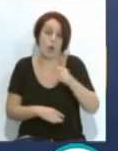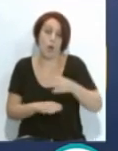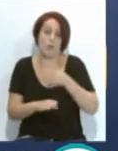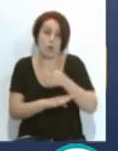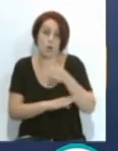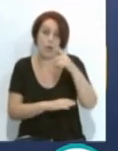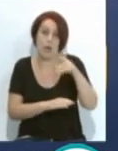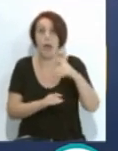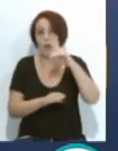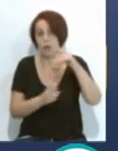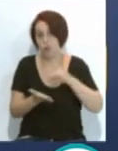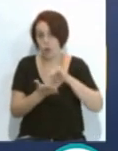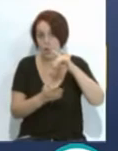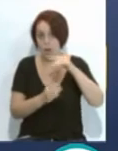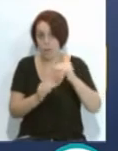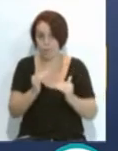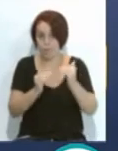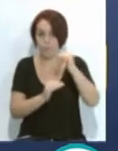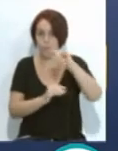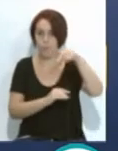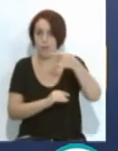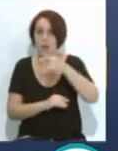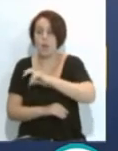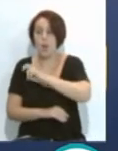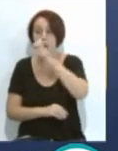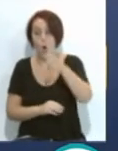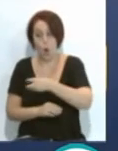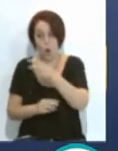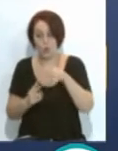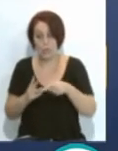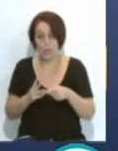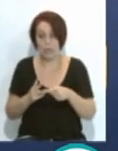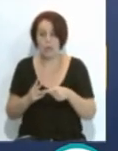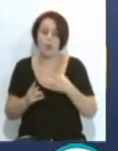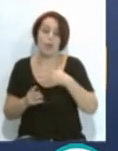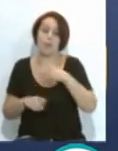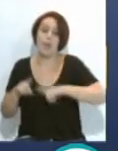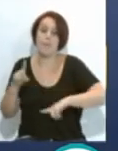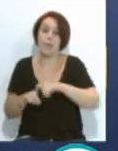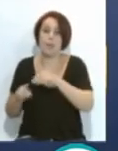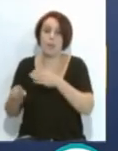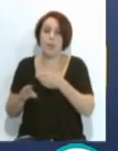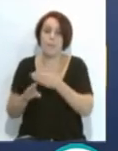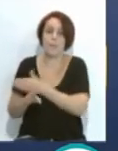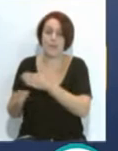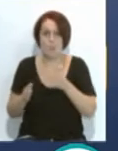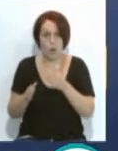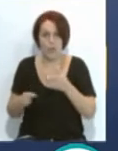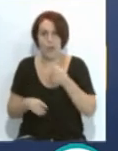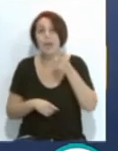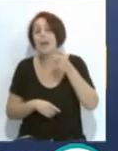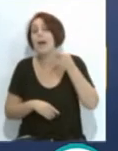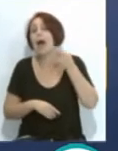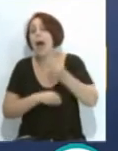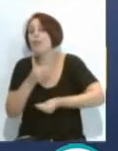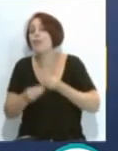primera división y otros que, como he dicho antes, se podían en función a la pretemporada. Eso se hace en enero,